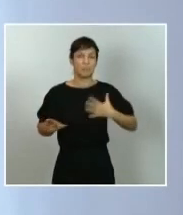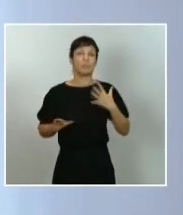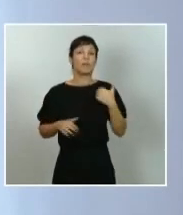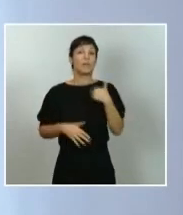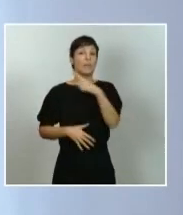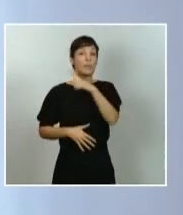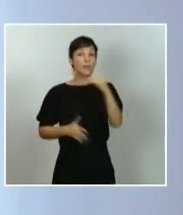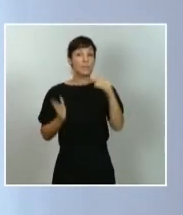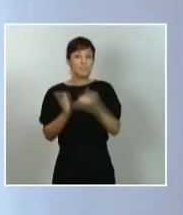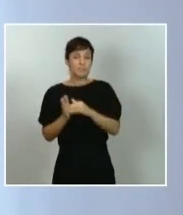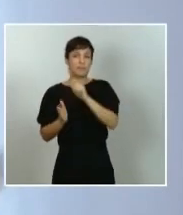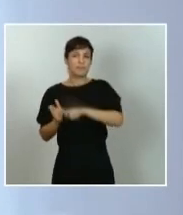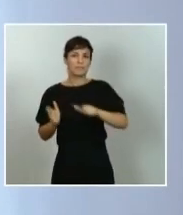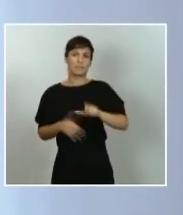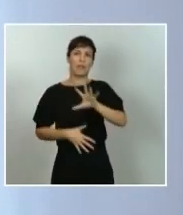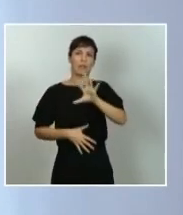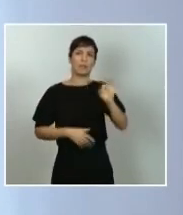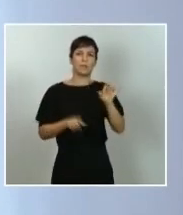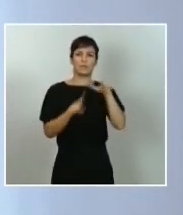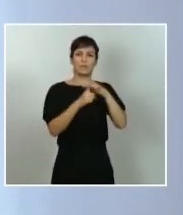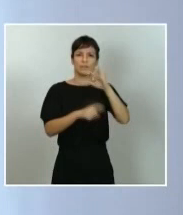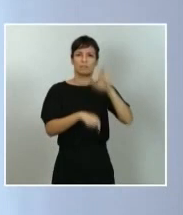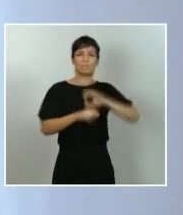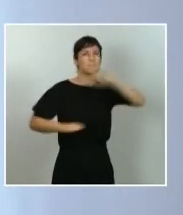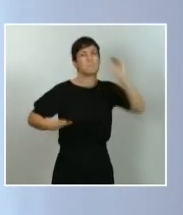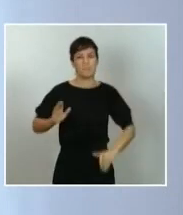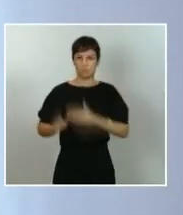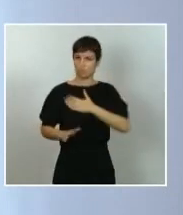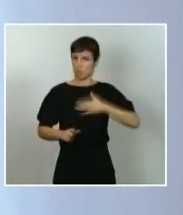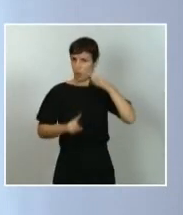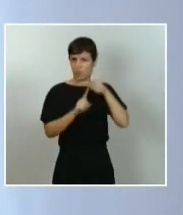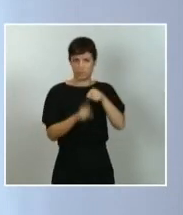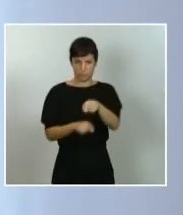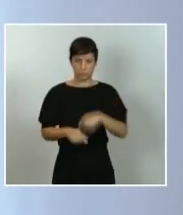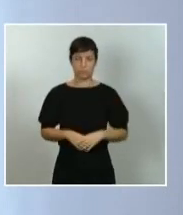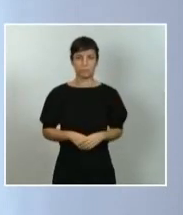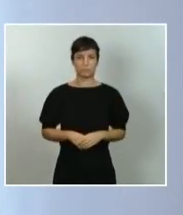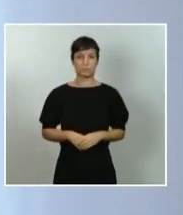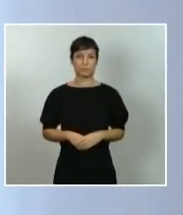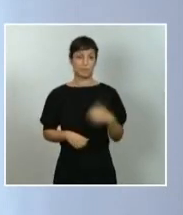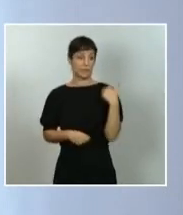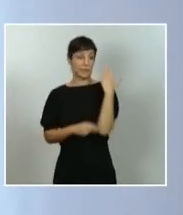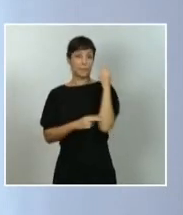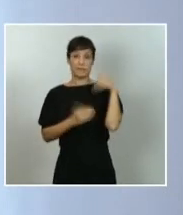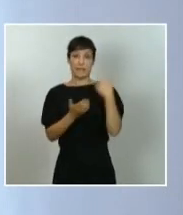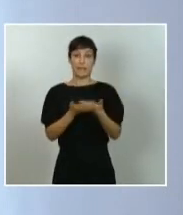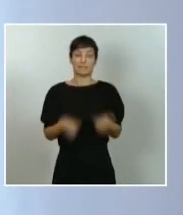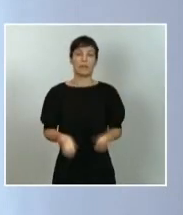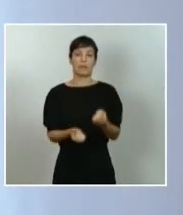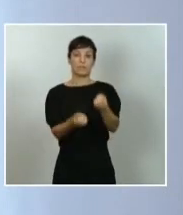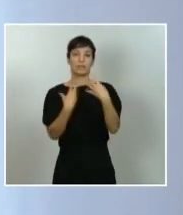toda Europa lo estaba haciendo, queríamos salvar la economía por no controlando los aeropuertos, y sin embargo no